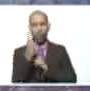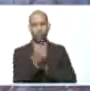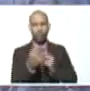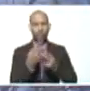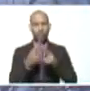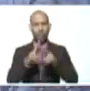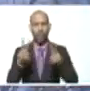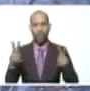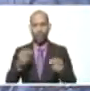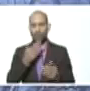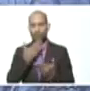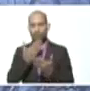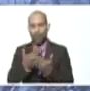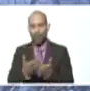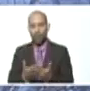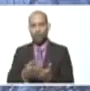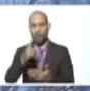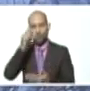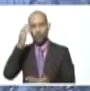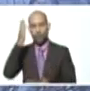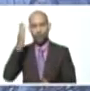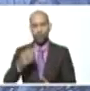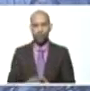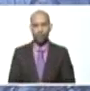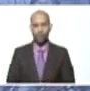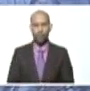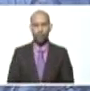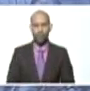paz. Demos gracias a Dios.